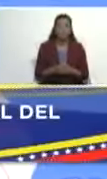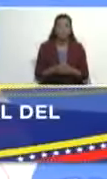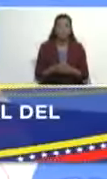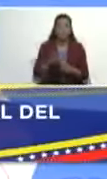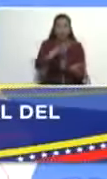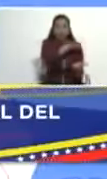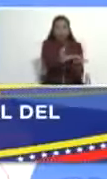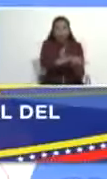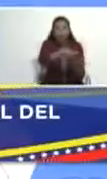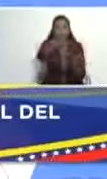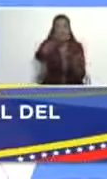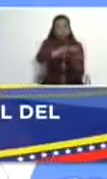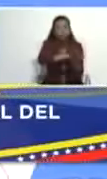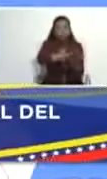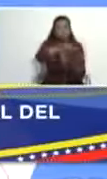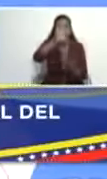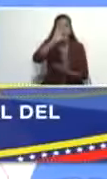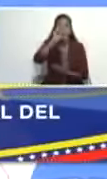Conviasa,